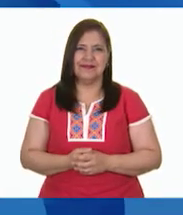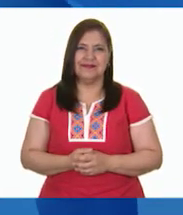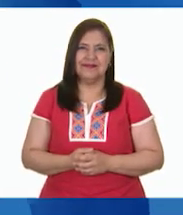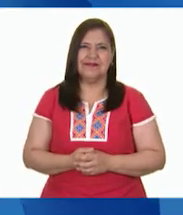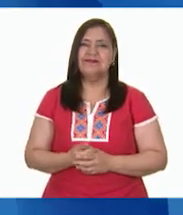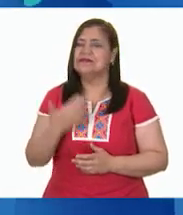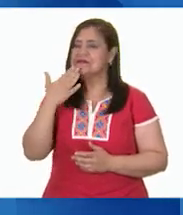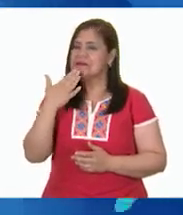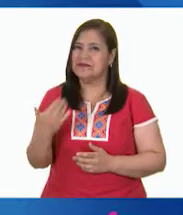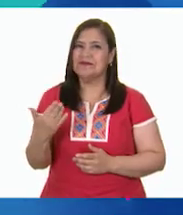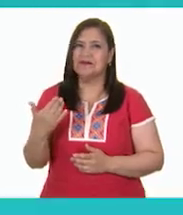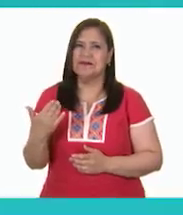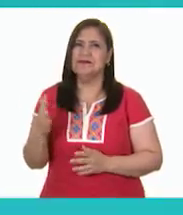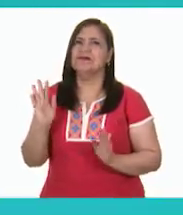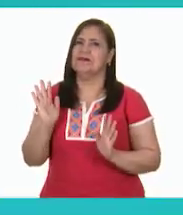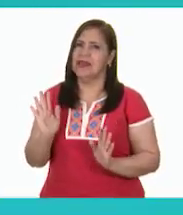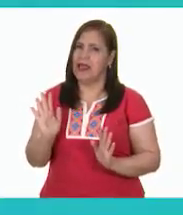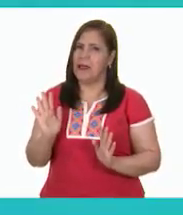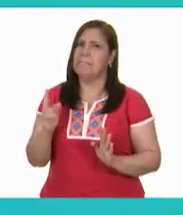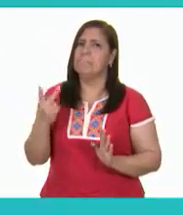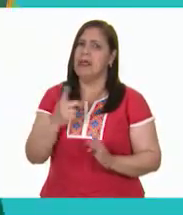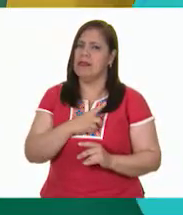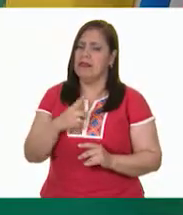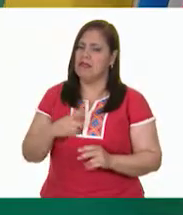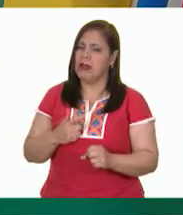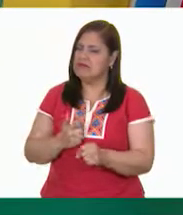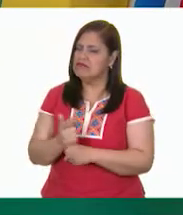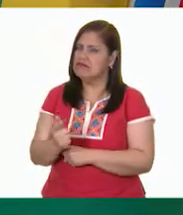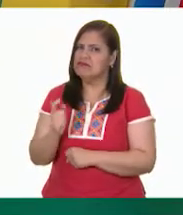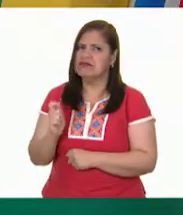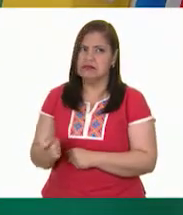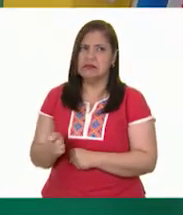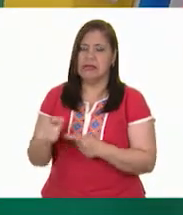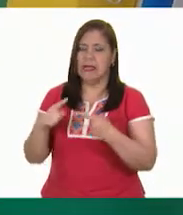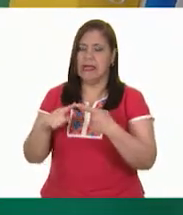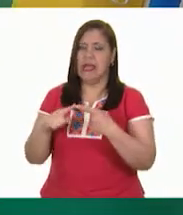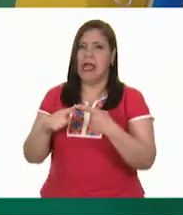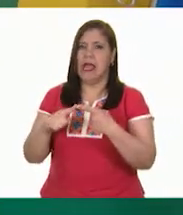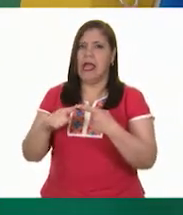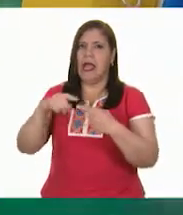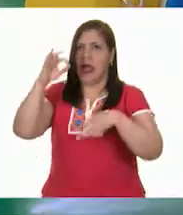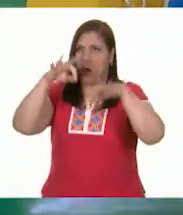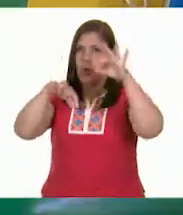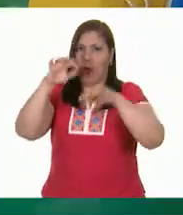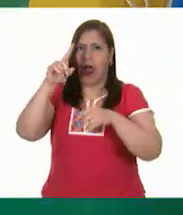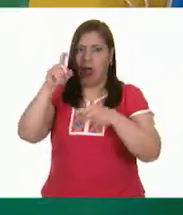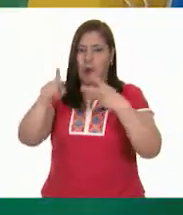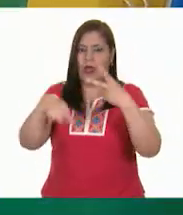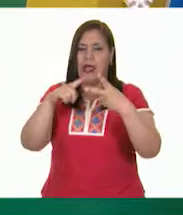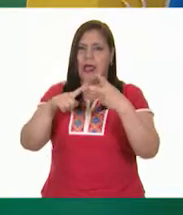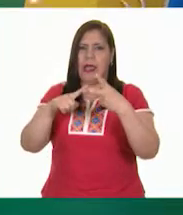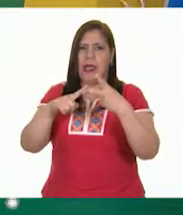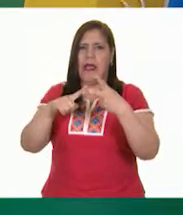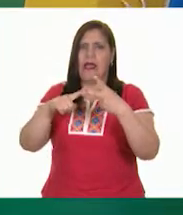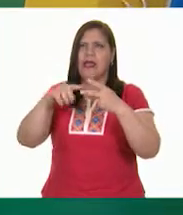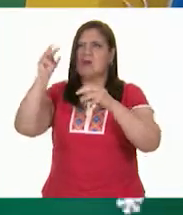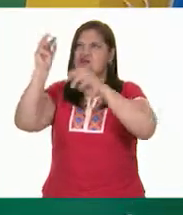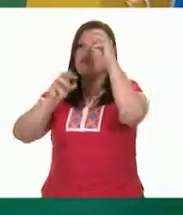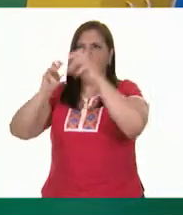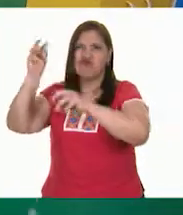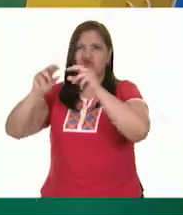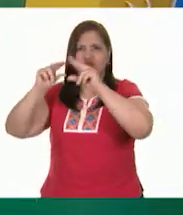muy bien. Pero ahora identifiquemos. Uh-huh. Ya estábamos viendo gotas de agua, granizo, copos de